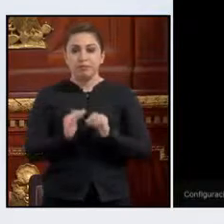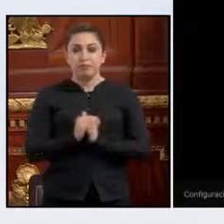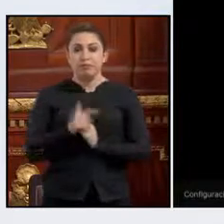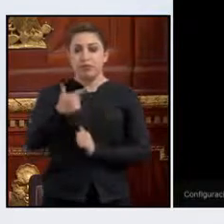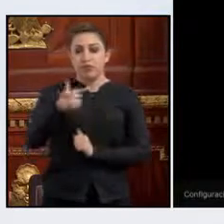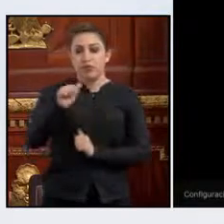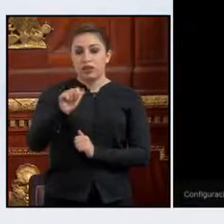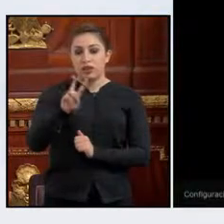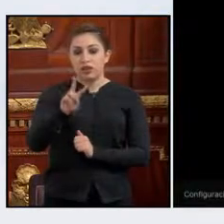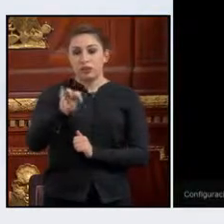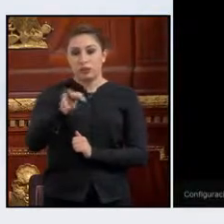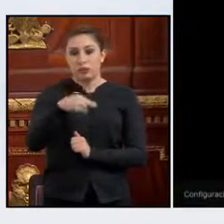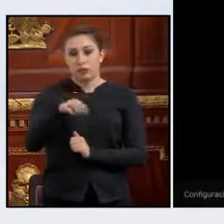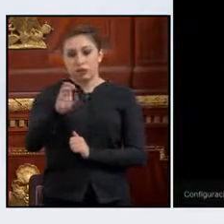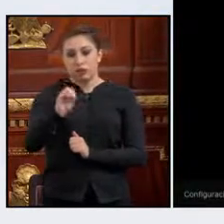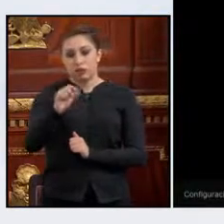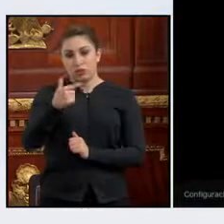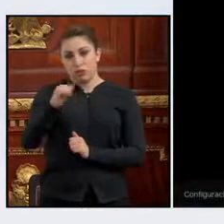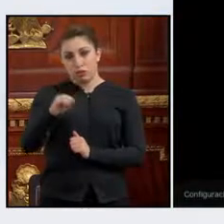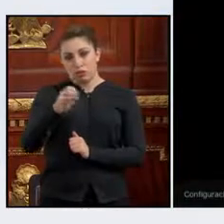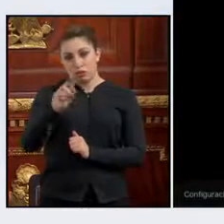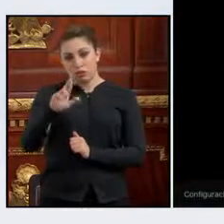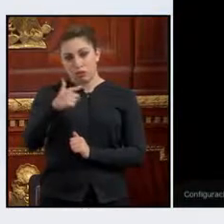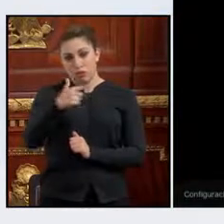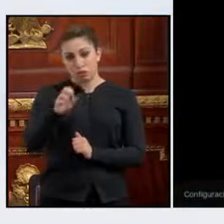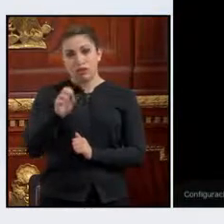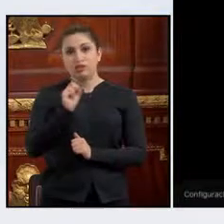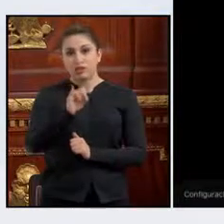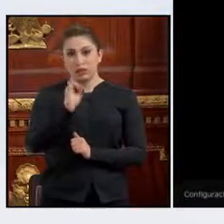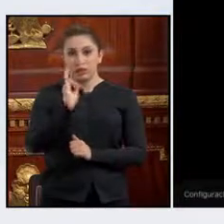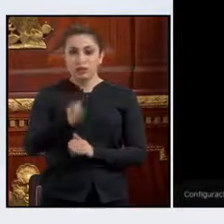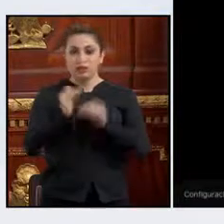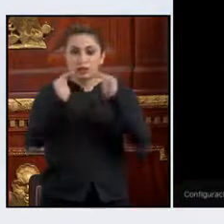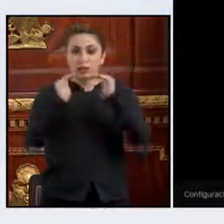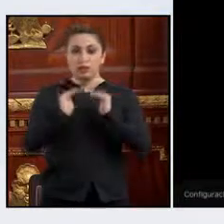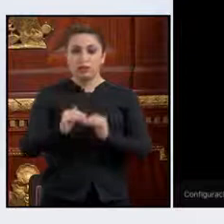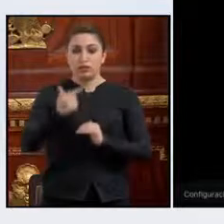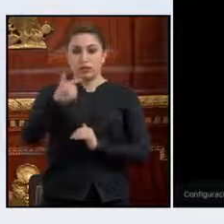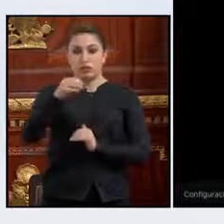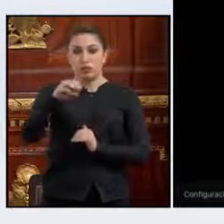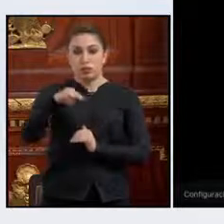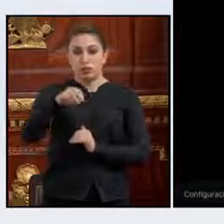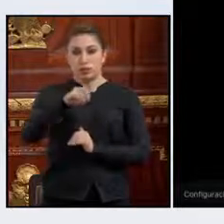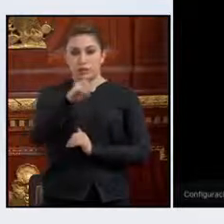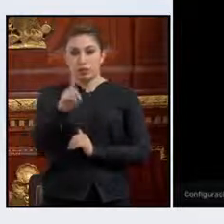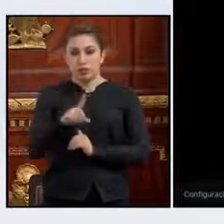Gaviño Ambriz Jorge. Gaviño, sí. Gómez Otegui Leonor.